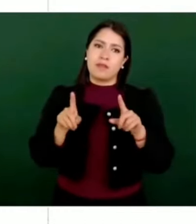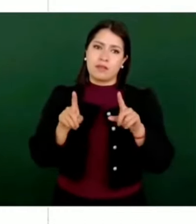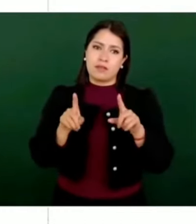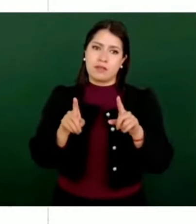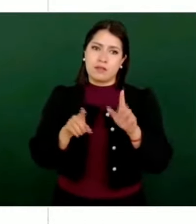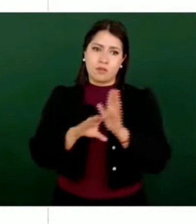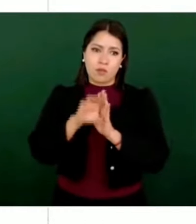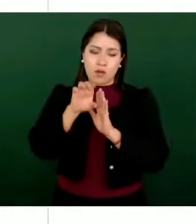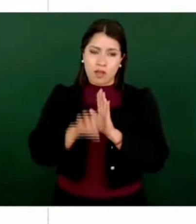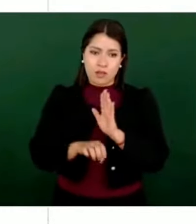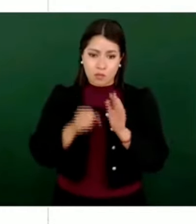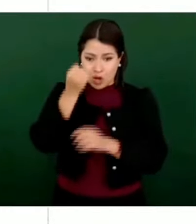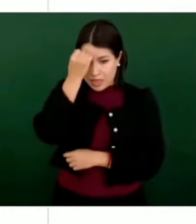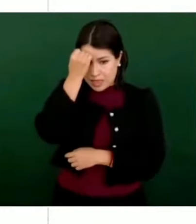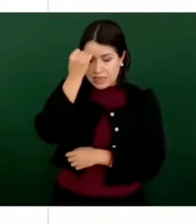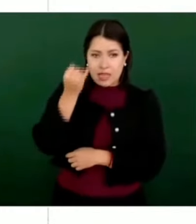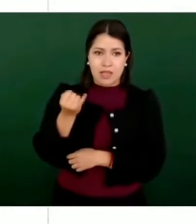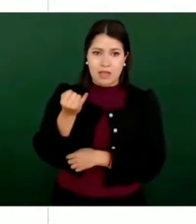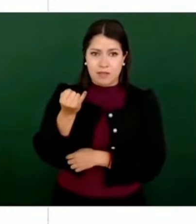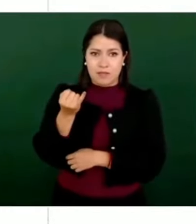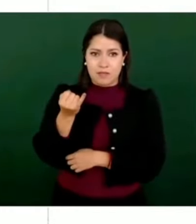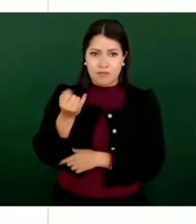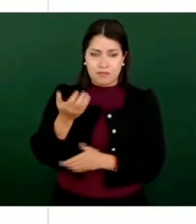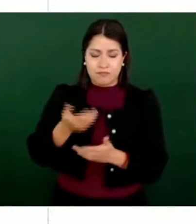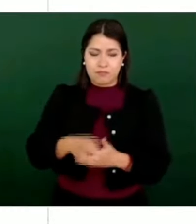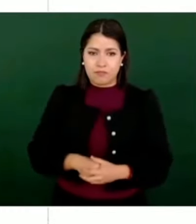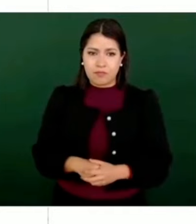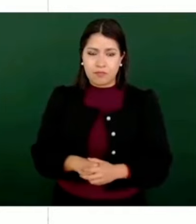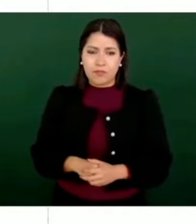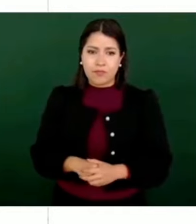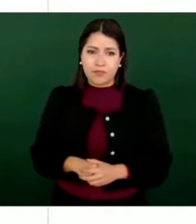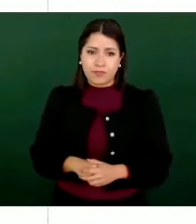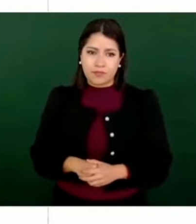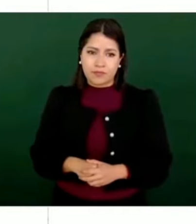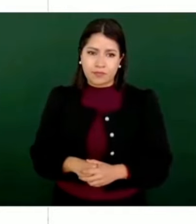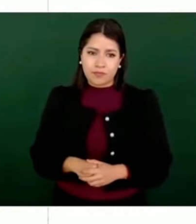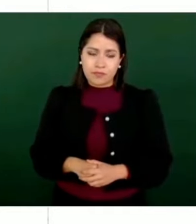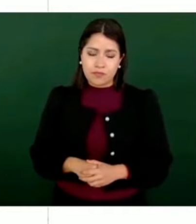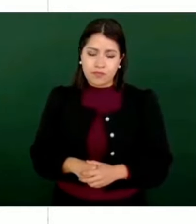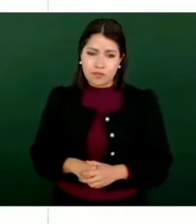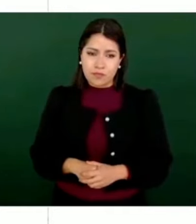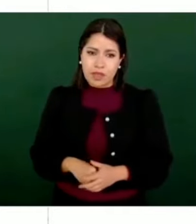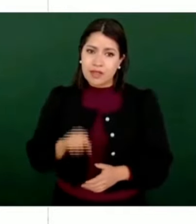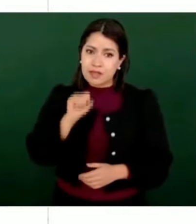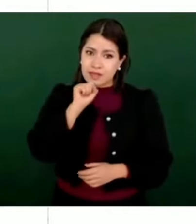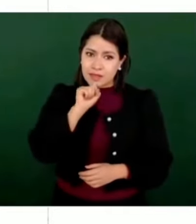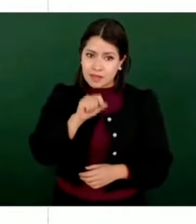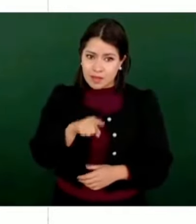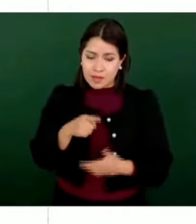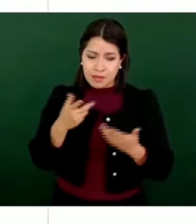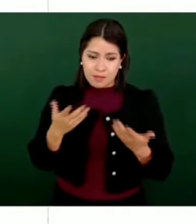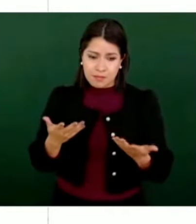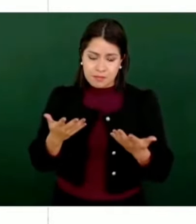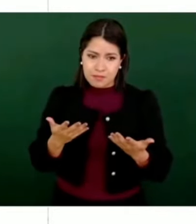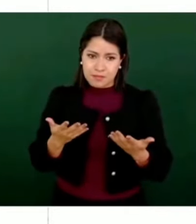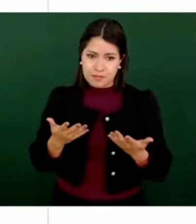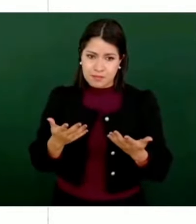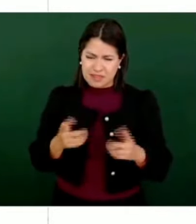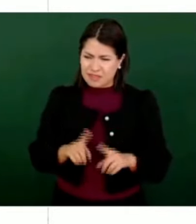al pensamiento y a la acción del Papa